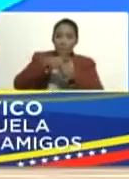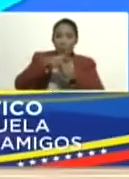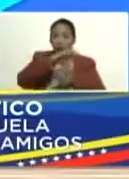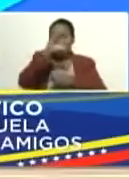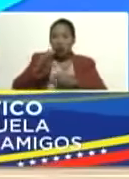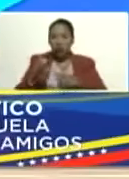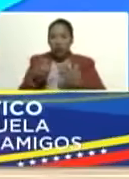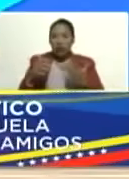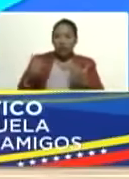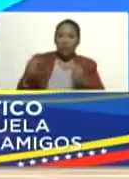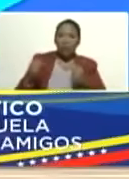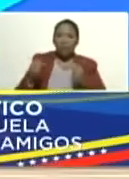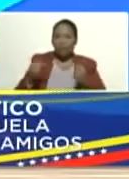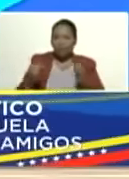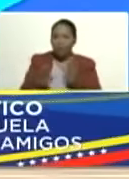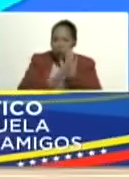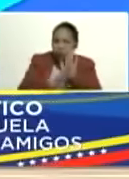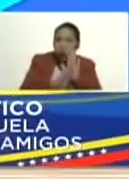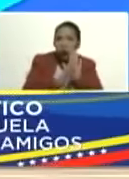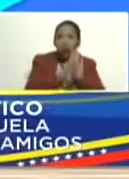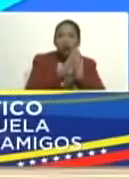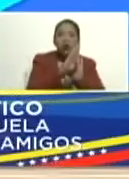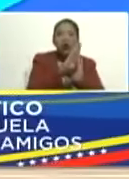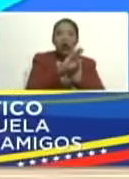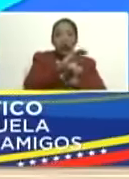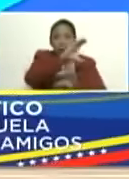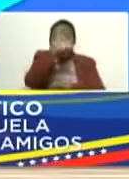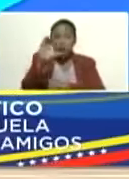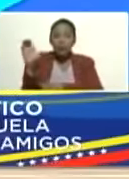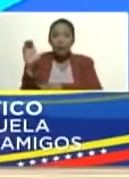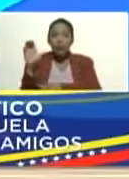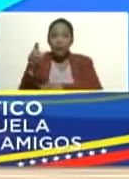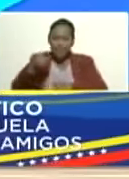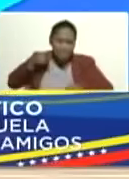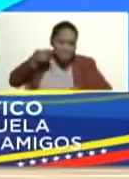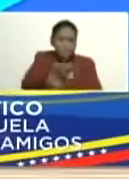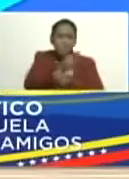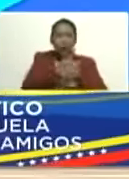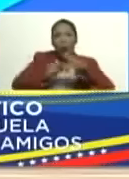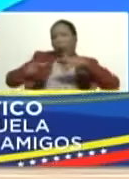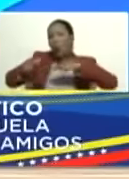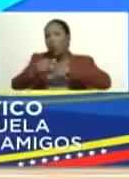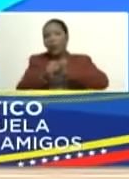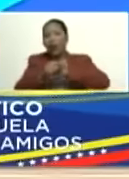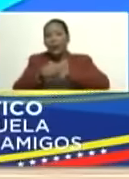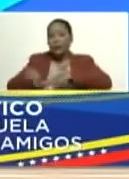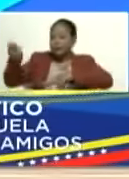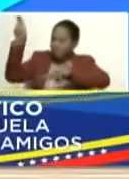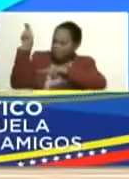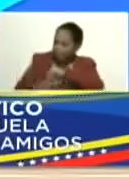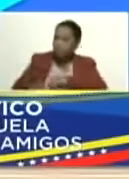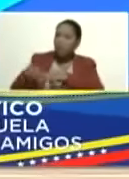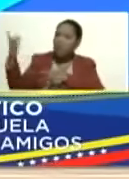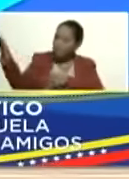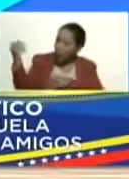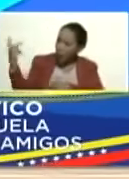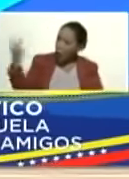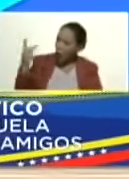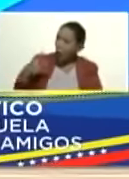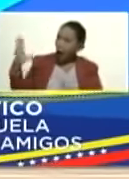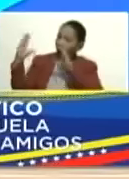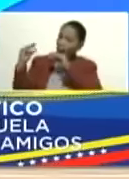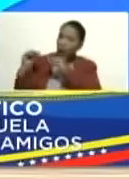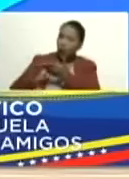auge y el Caribe obliga a Guyana a sentarse en una mesa de negociación